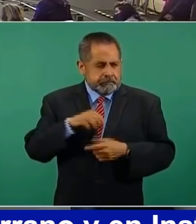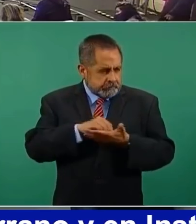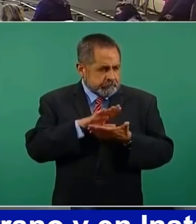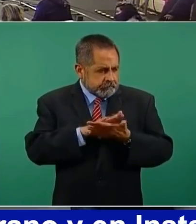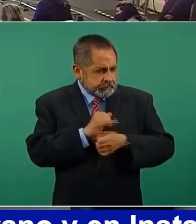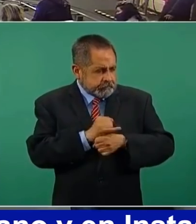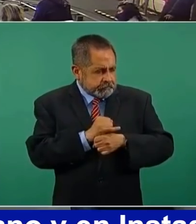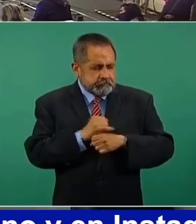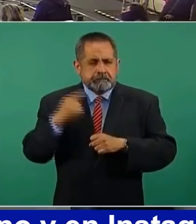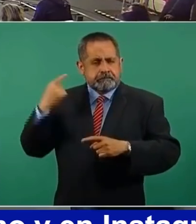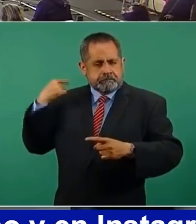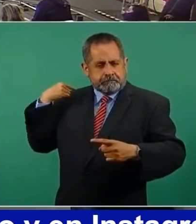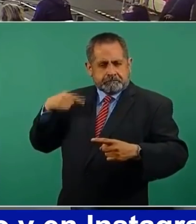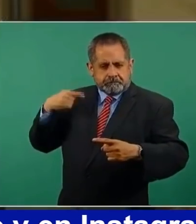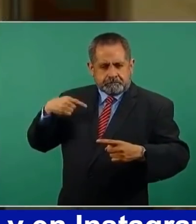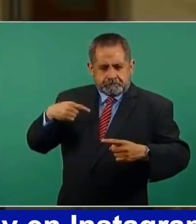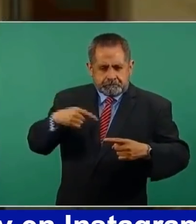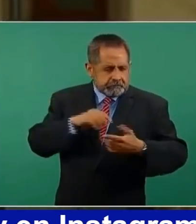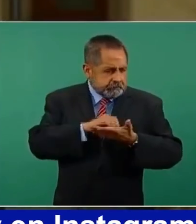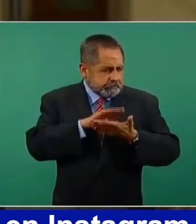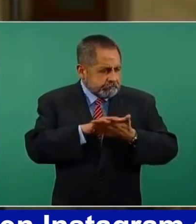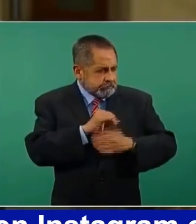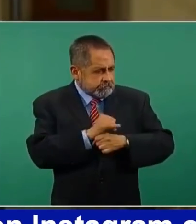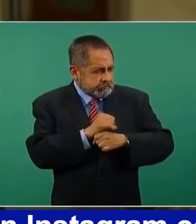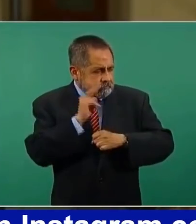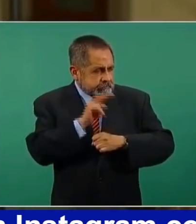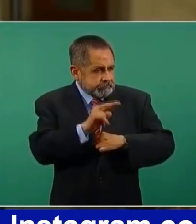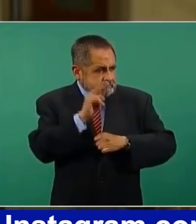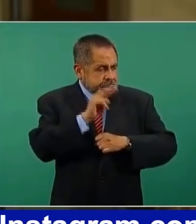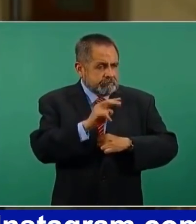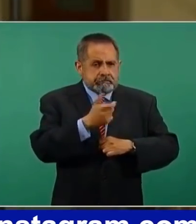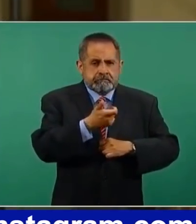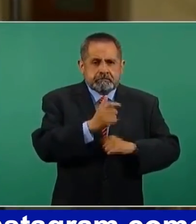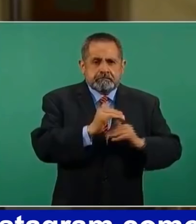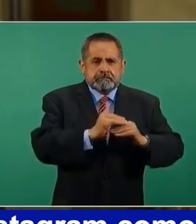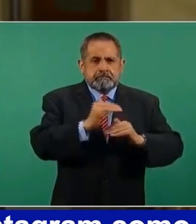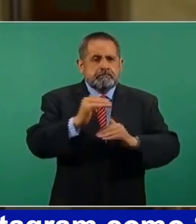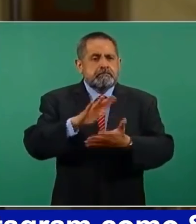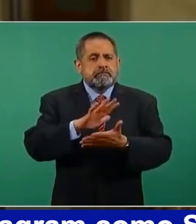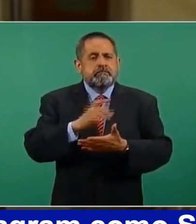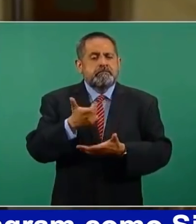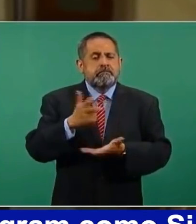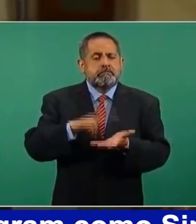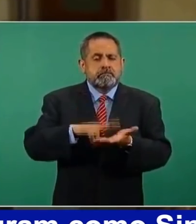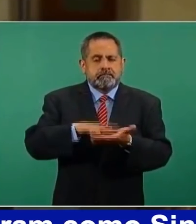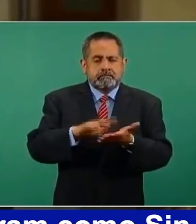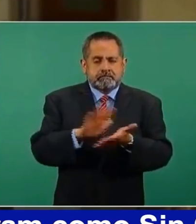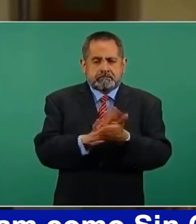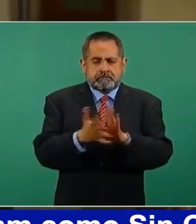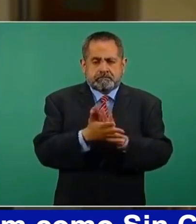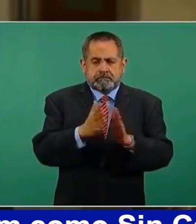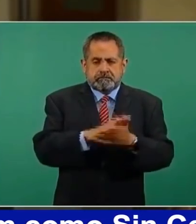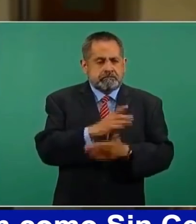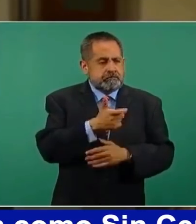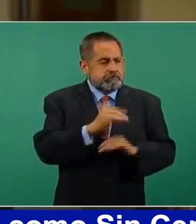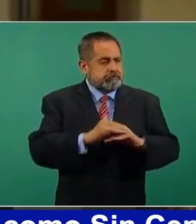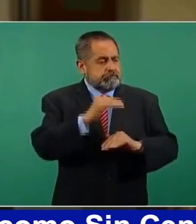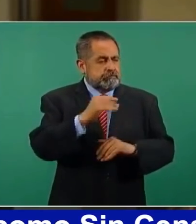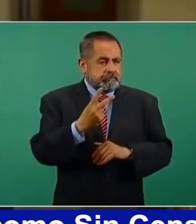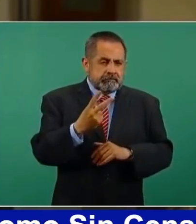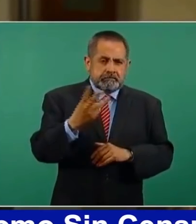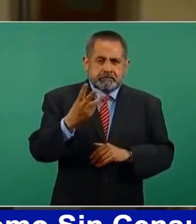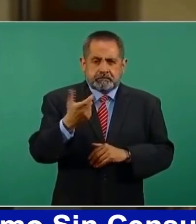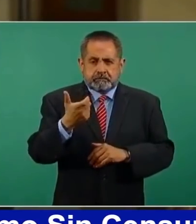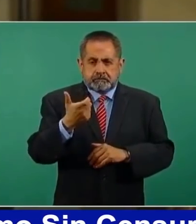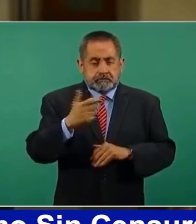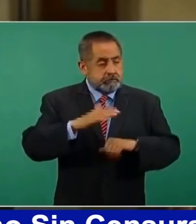durante los últimos días un aumento generalizado en todo el país del precio de la tortilla, alrededor de 2 y 3 pesos en